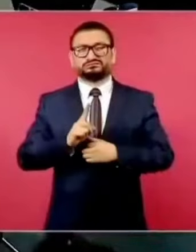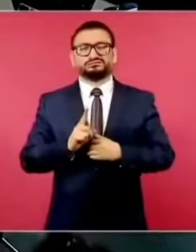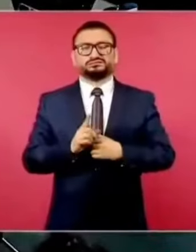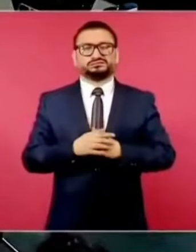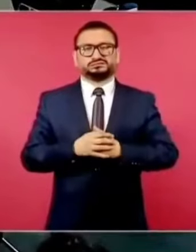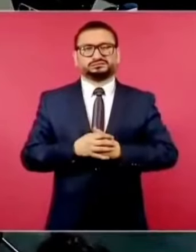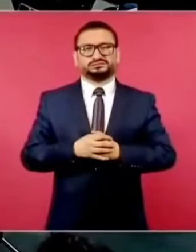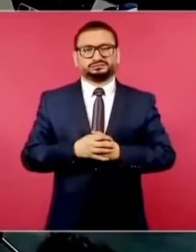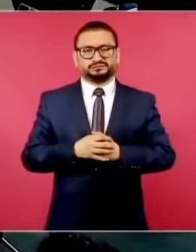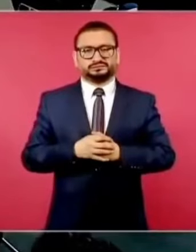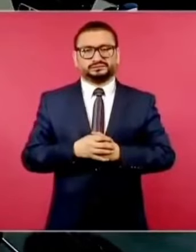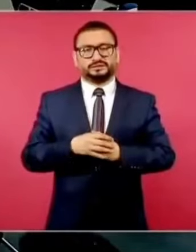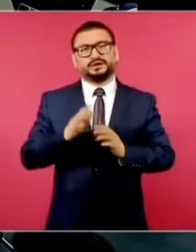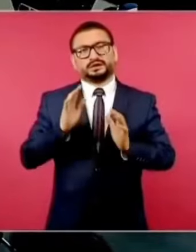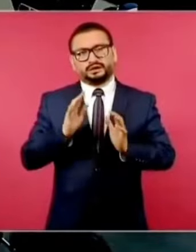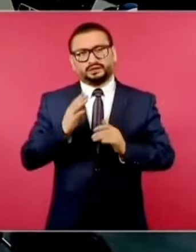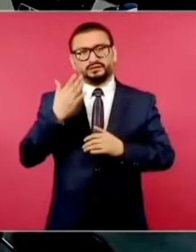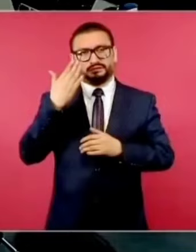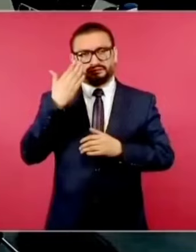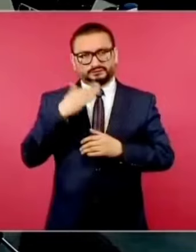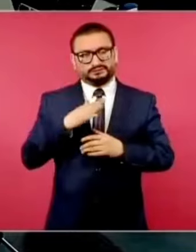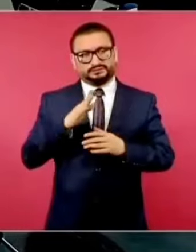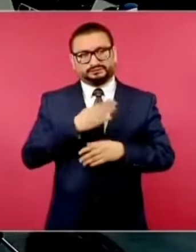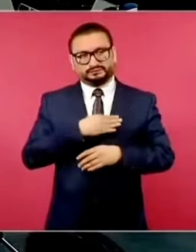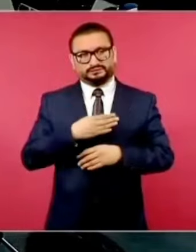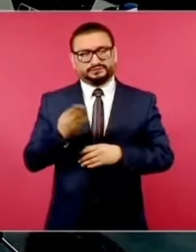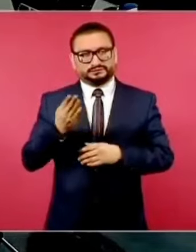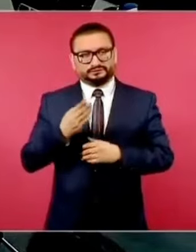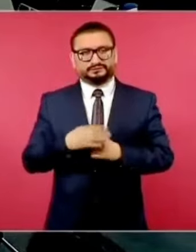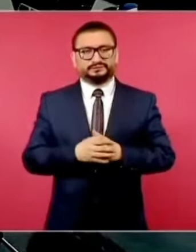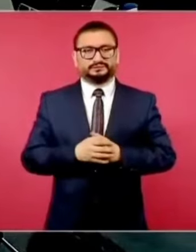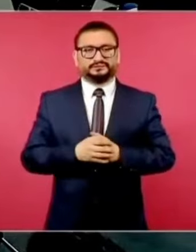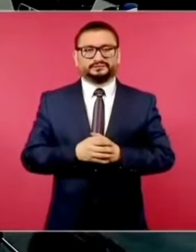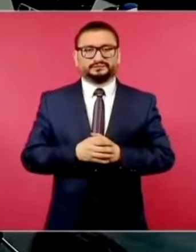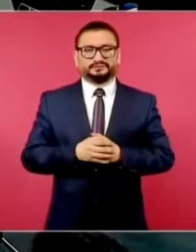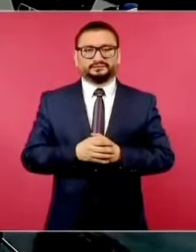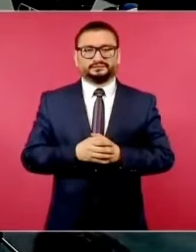aunque están de por medio de las plazas, pero eso no.